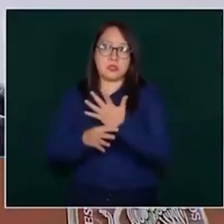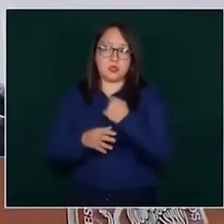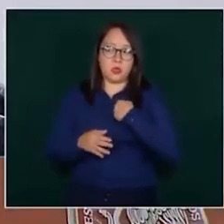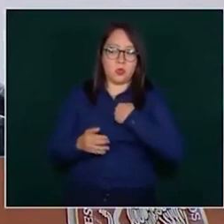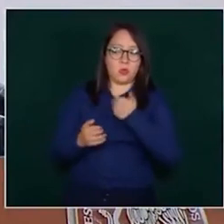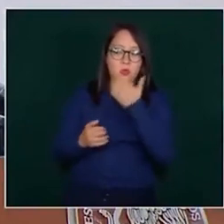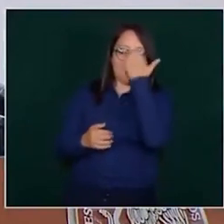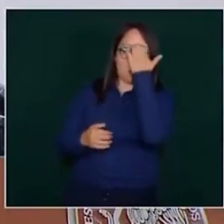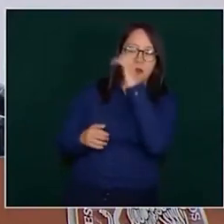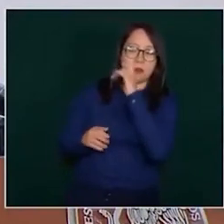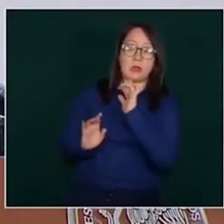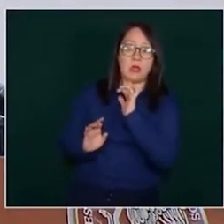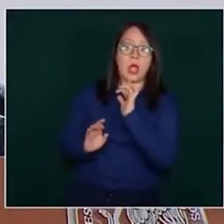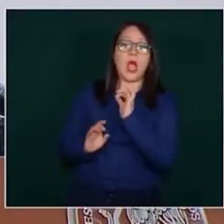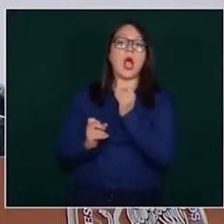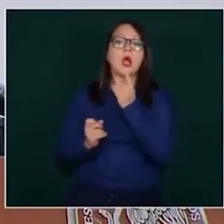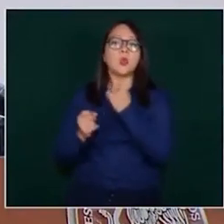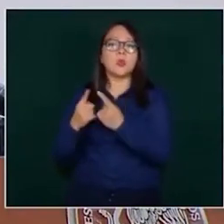ambientalistas